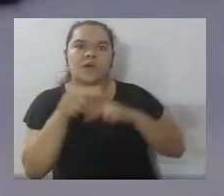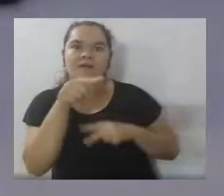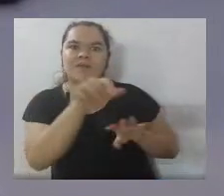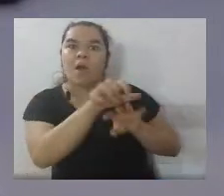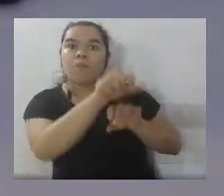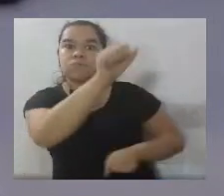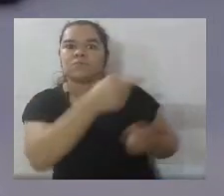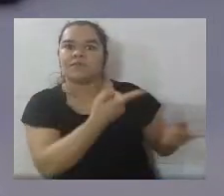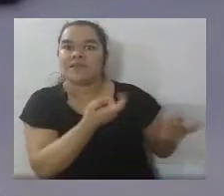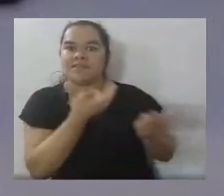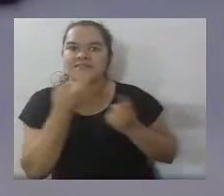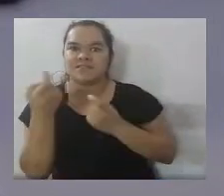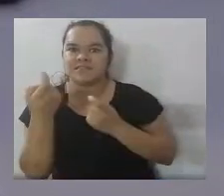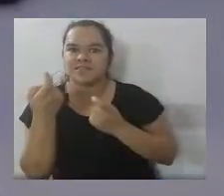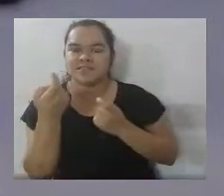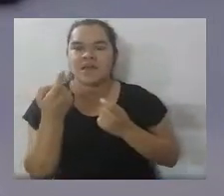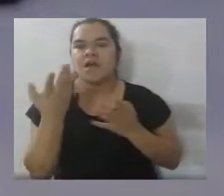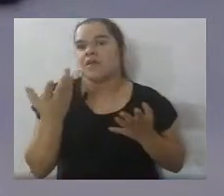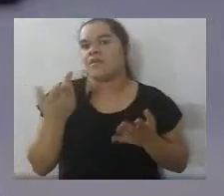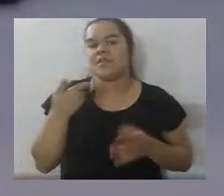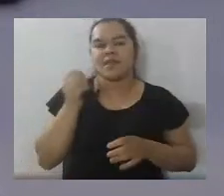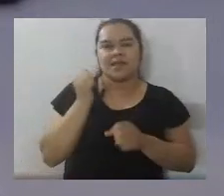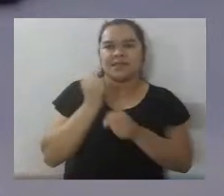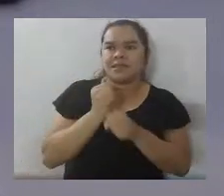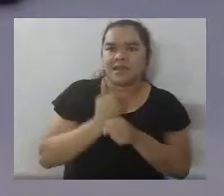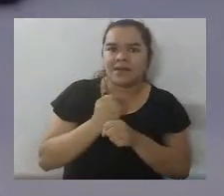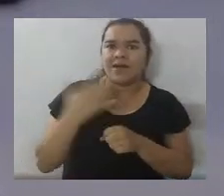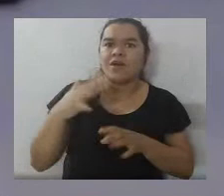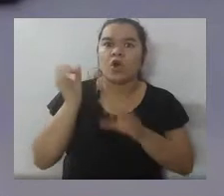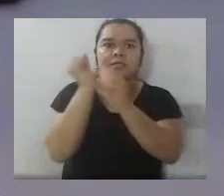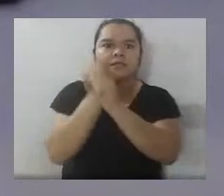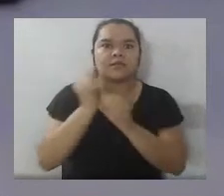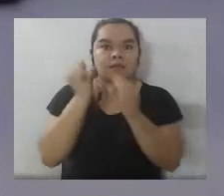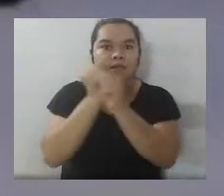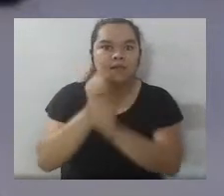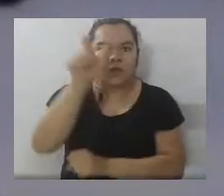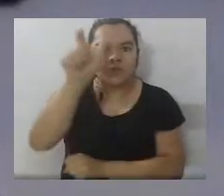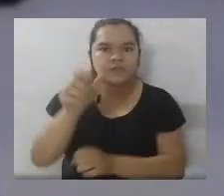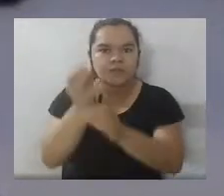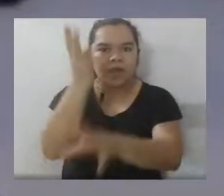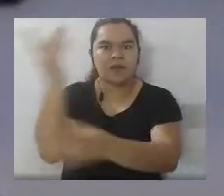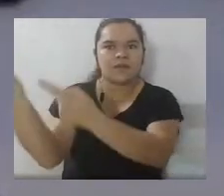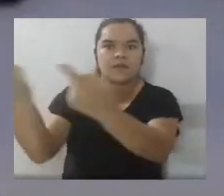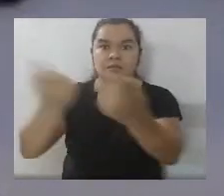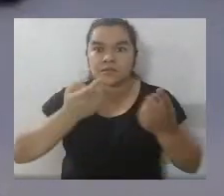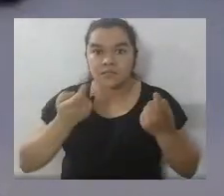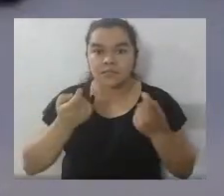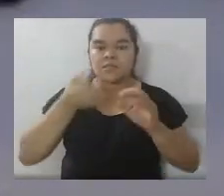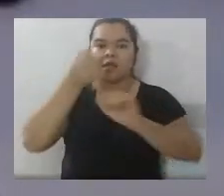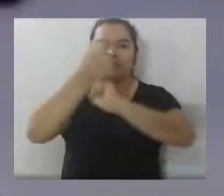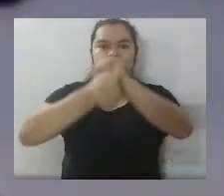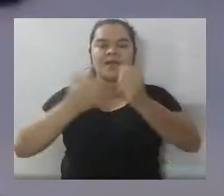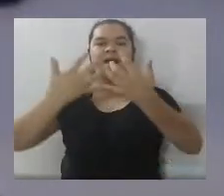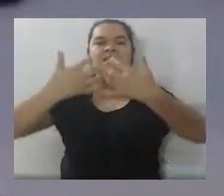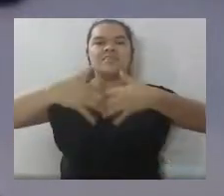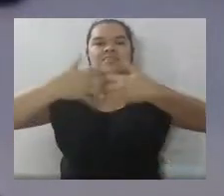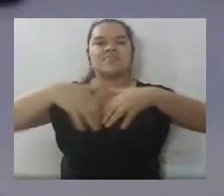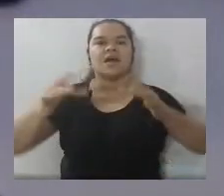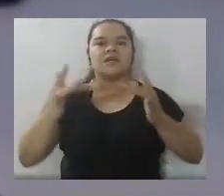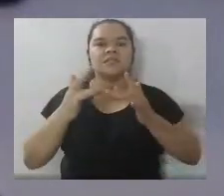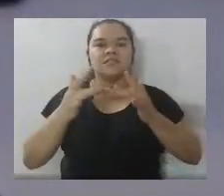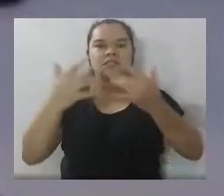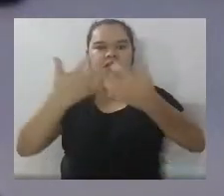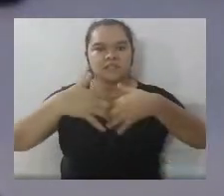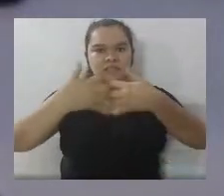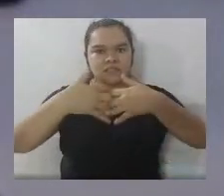los índices de demanda de ingenierías y de lo que hace a la industria del software.